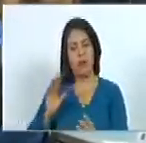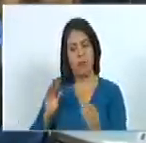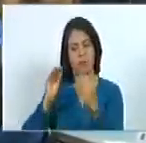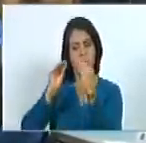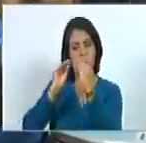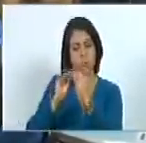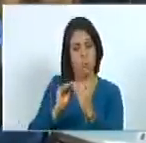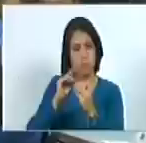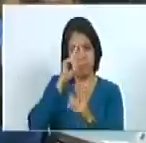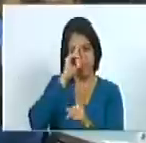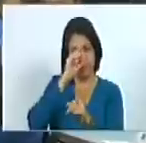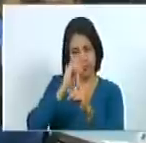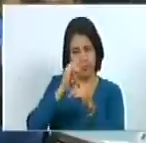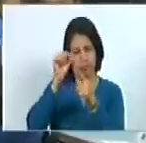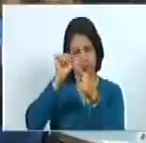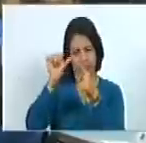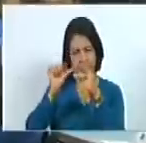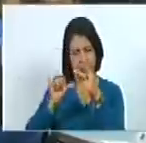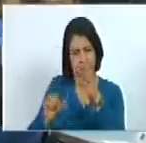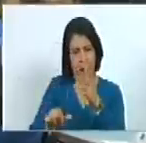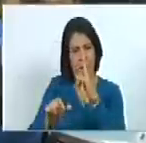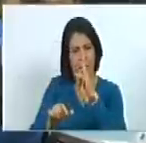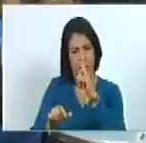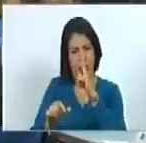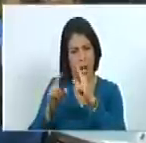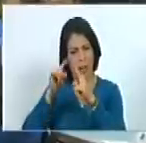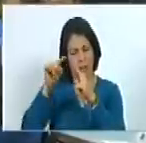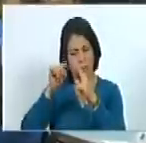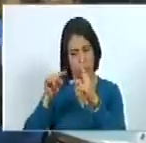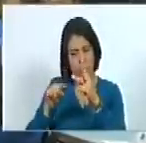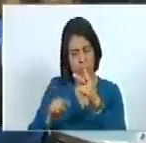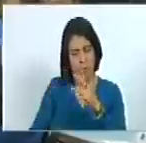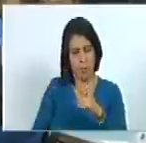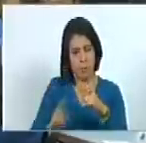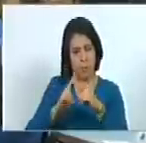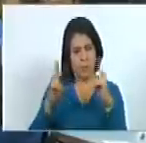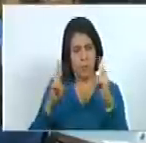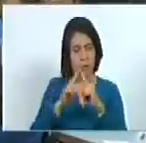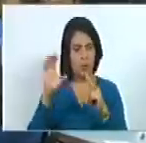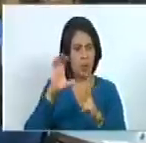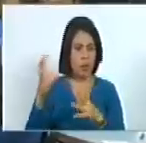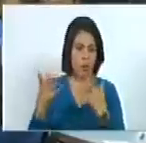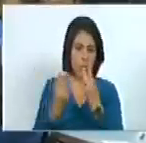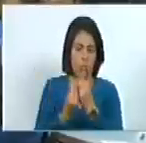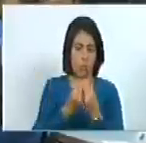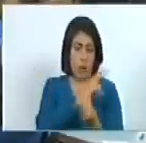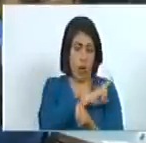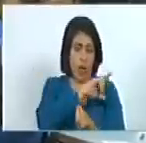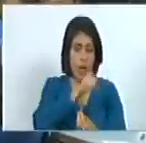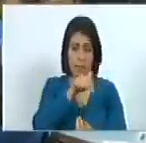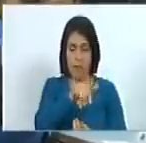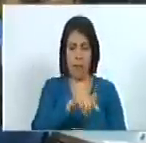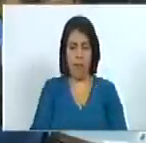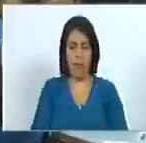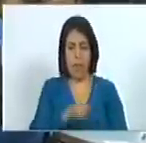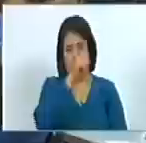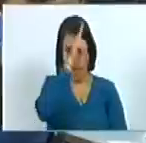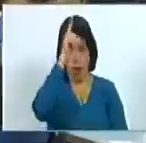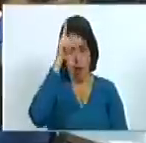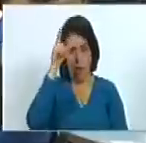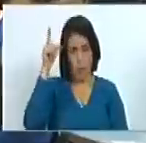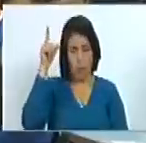los adjetivos descalificativos en ese puente de Caracas, junto a su amo, su jefe, Leopoldo